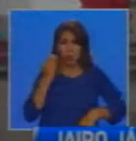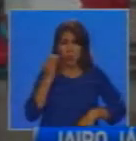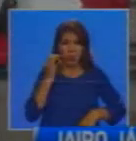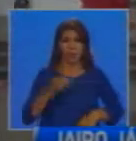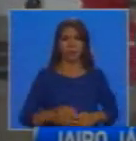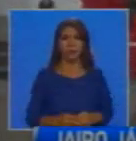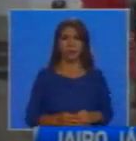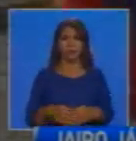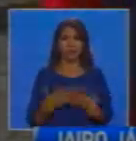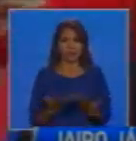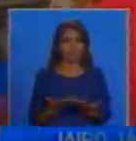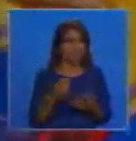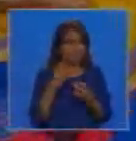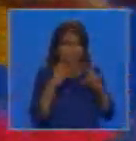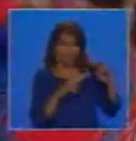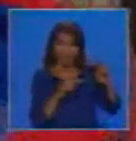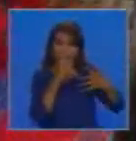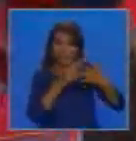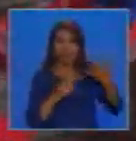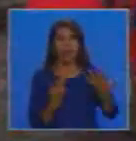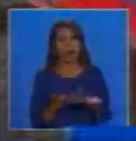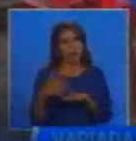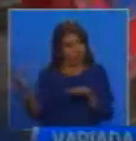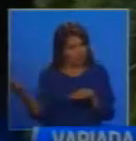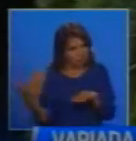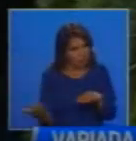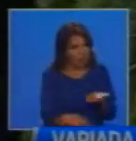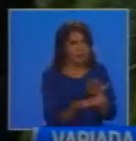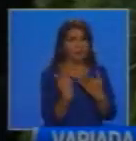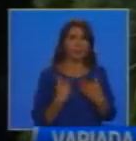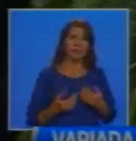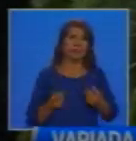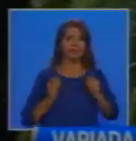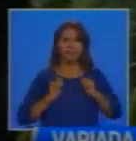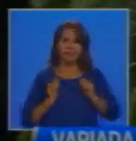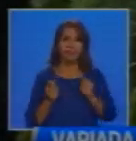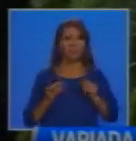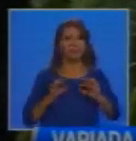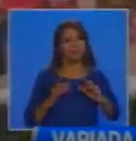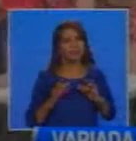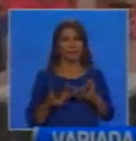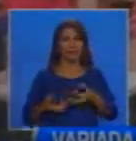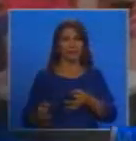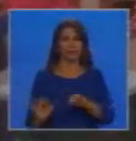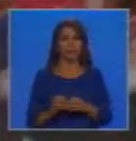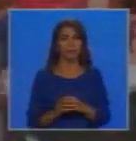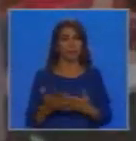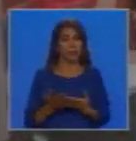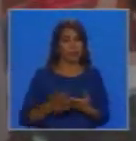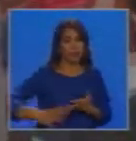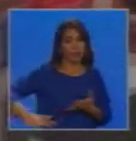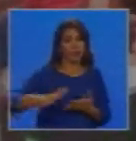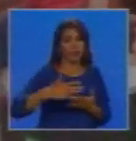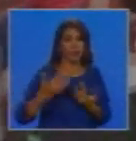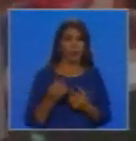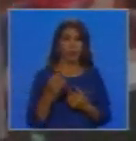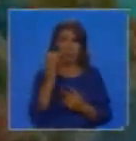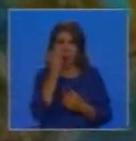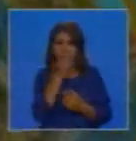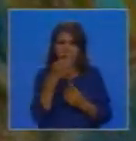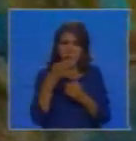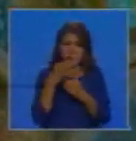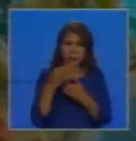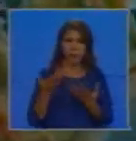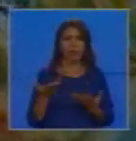en este feriado de carnaval. Huaca los espera con su orquidiario, los cuyes y también los festejos carnavaleros.